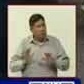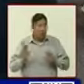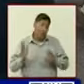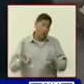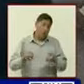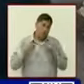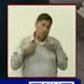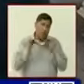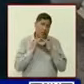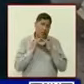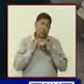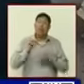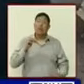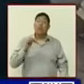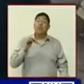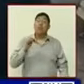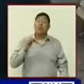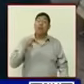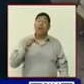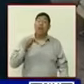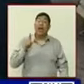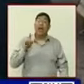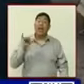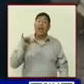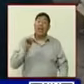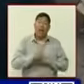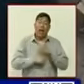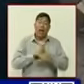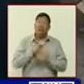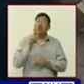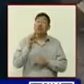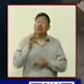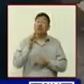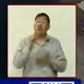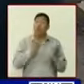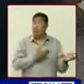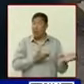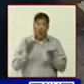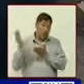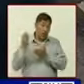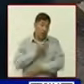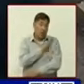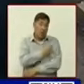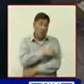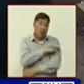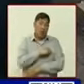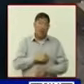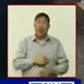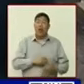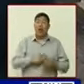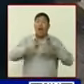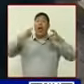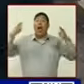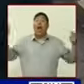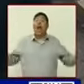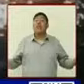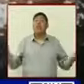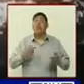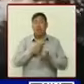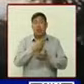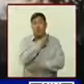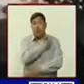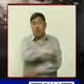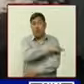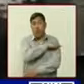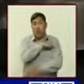casa. Magalí, de 20 años, la hija mayor, ha sido transferida del Hospital Salomón Klein hacia el Hospital Viena por la gravedad de